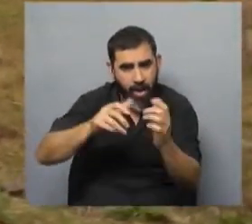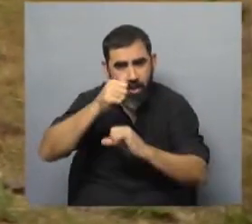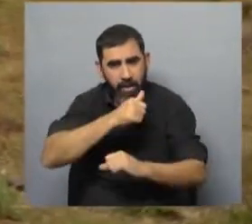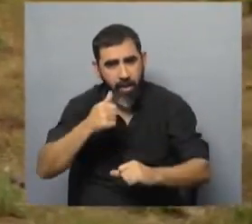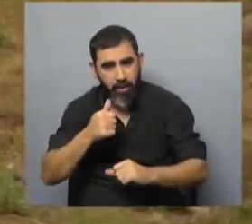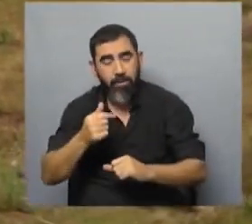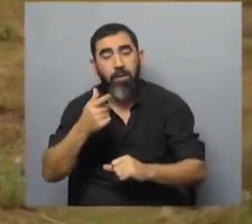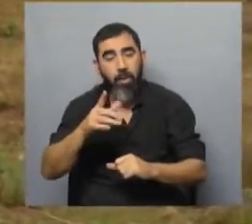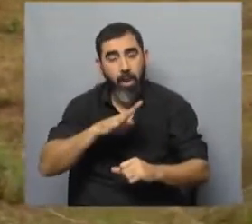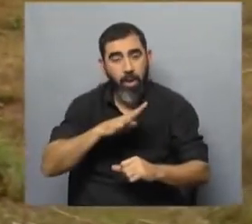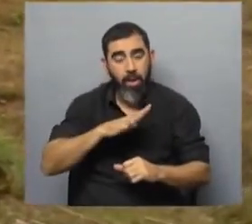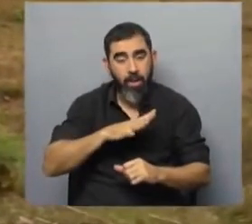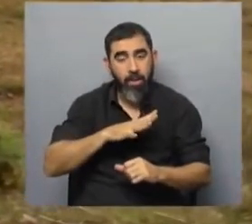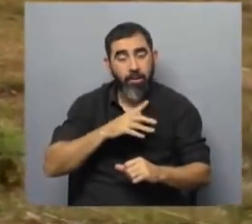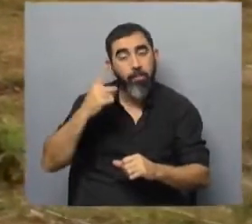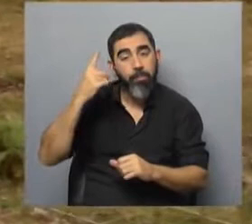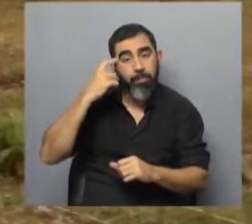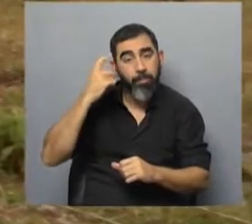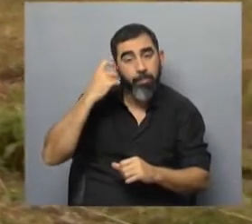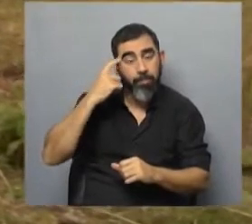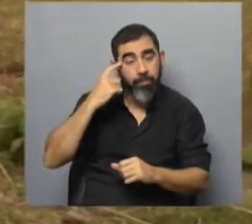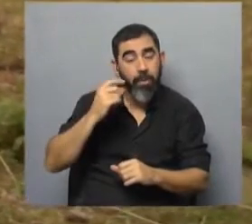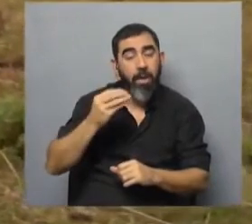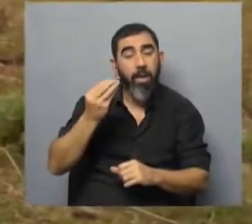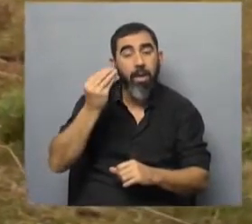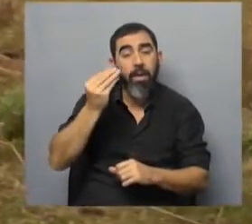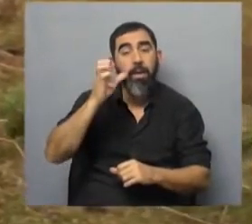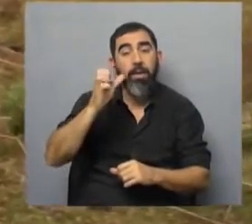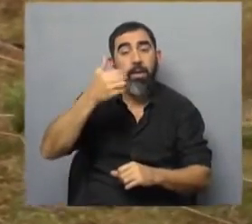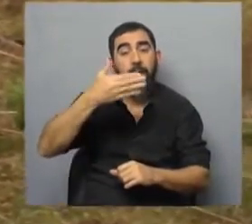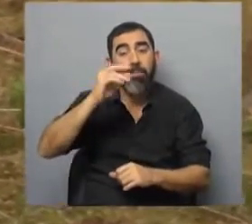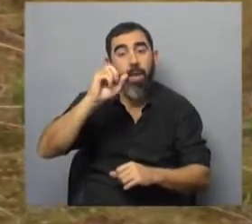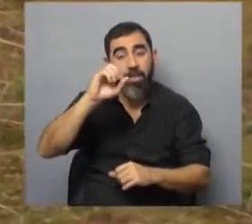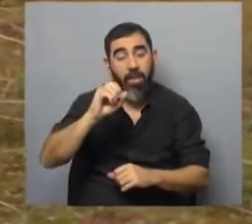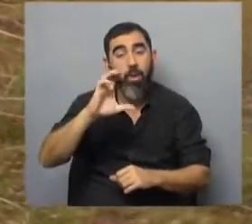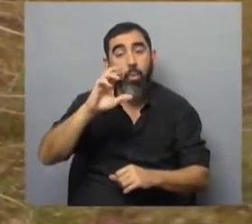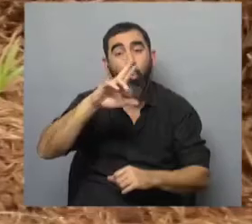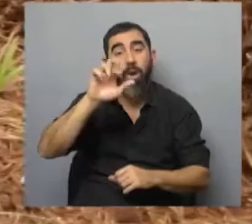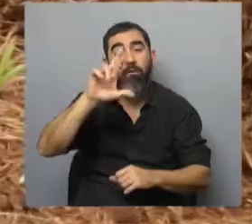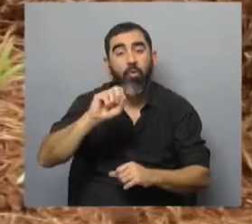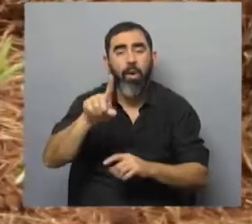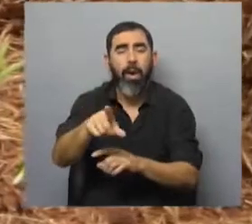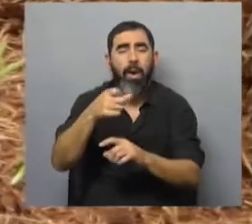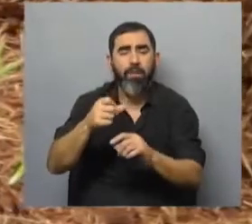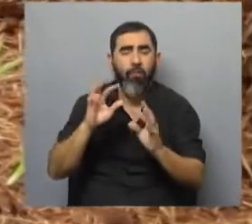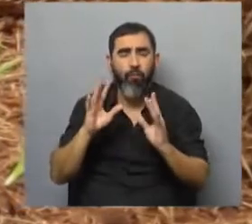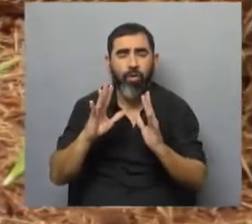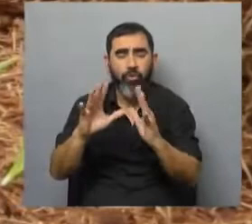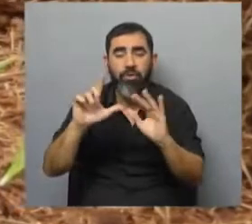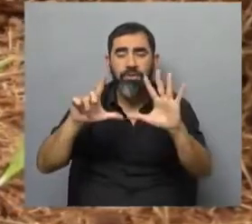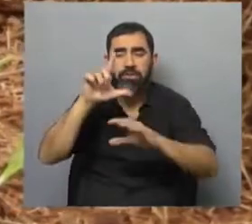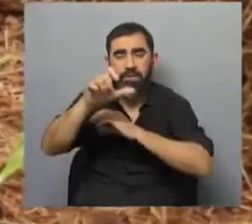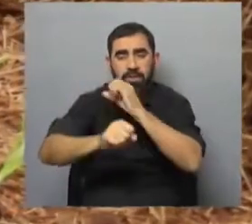Para ello implantamos un experimento en la Quebrada de los Cuervos, en una exforestación que había estado 7 años, y allí